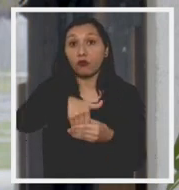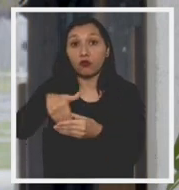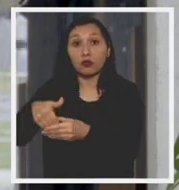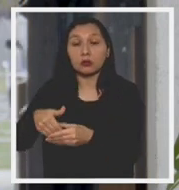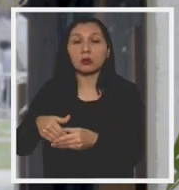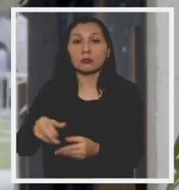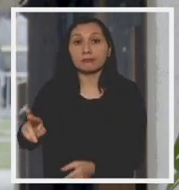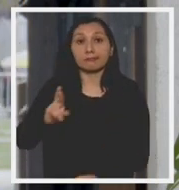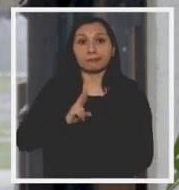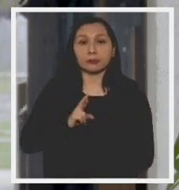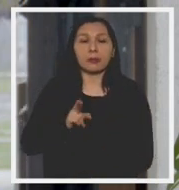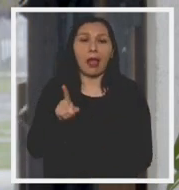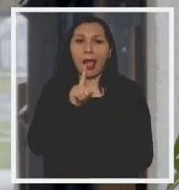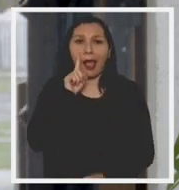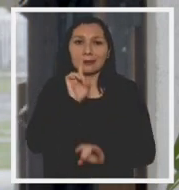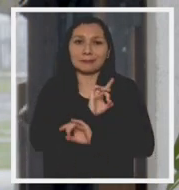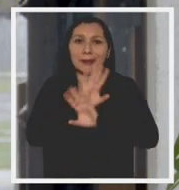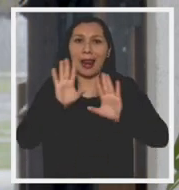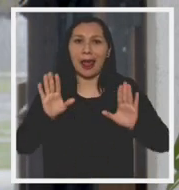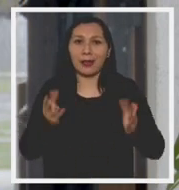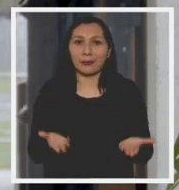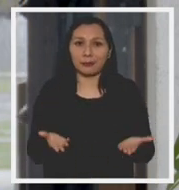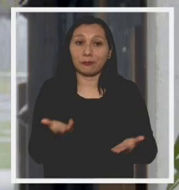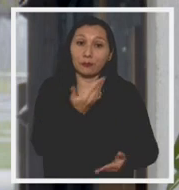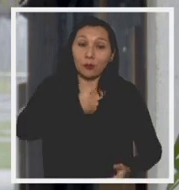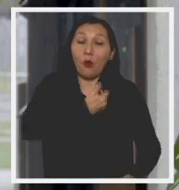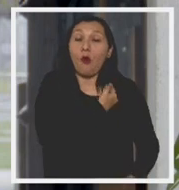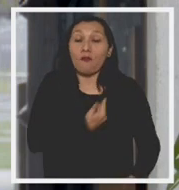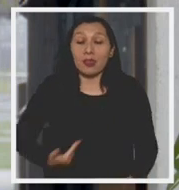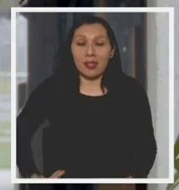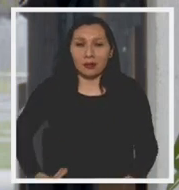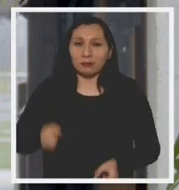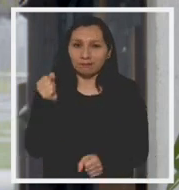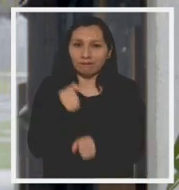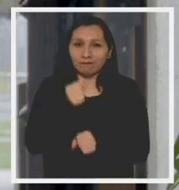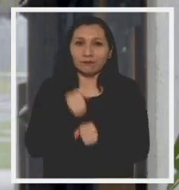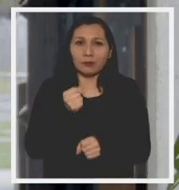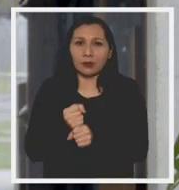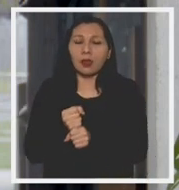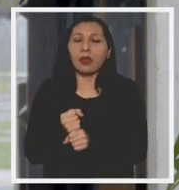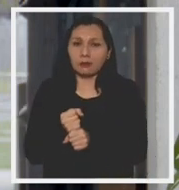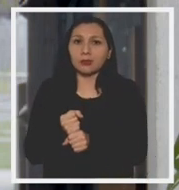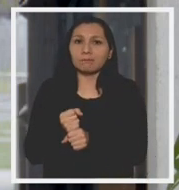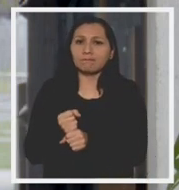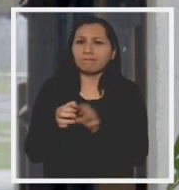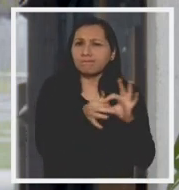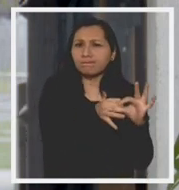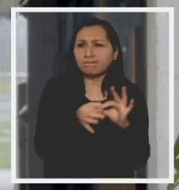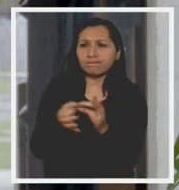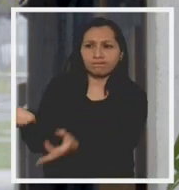lo ha dejado claro. Como gobierno, estamos trabajando para recoger este mensaje y actuar